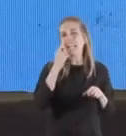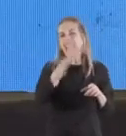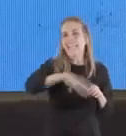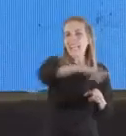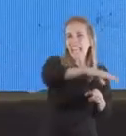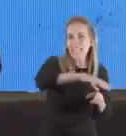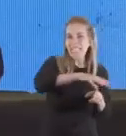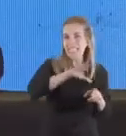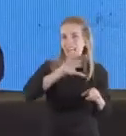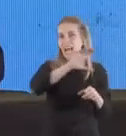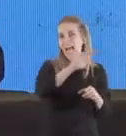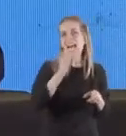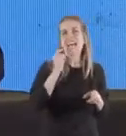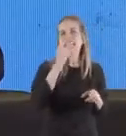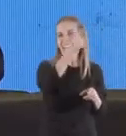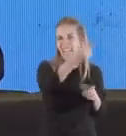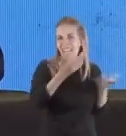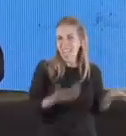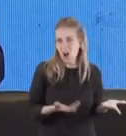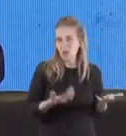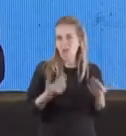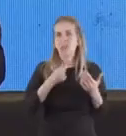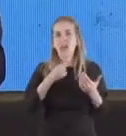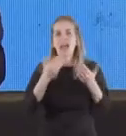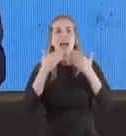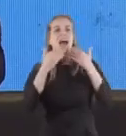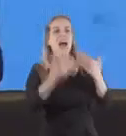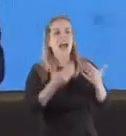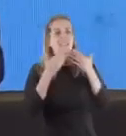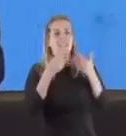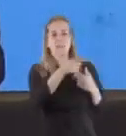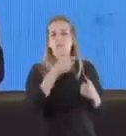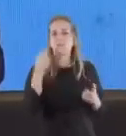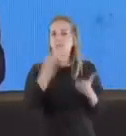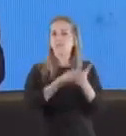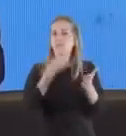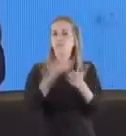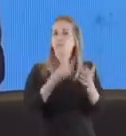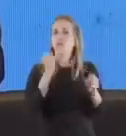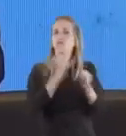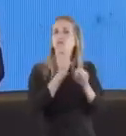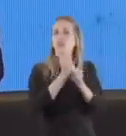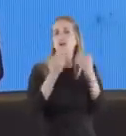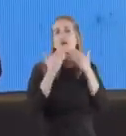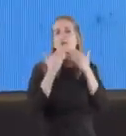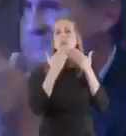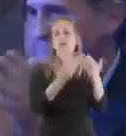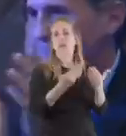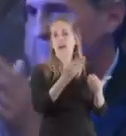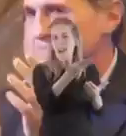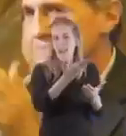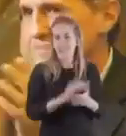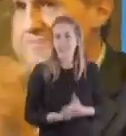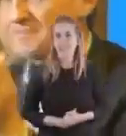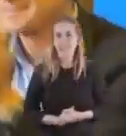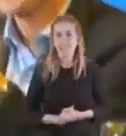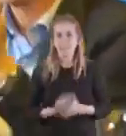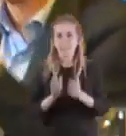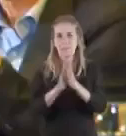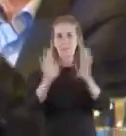Entre Ríos quiero públicamente darte las gracias por todo tu esfuerzo Enrique de verdad muchas gracias